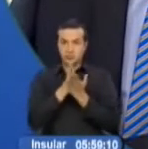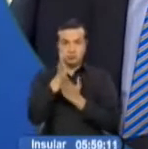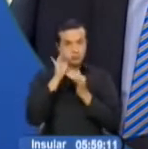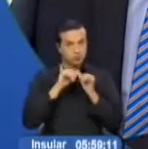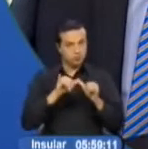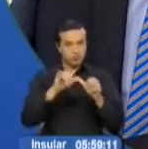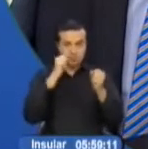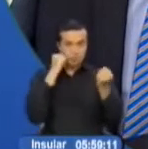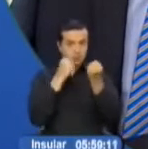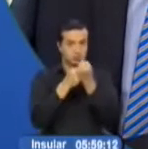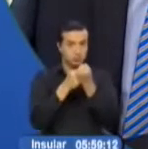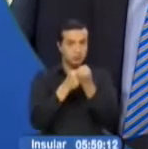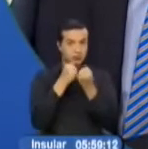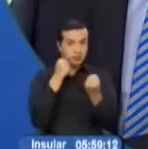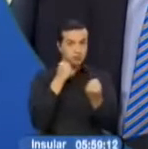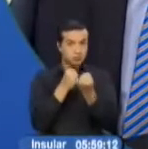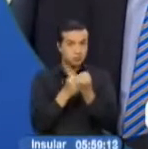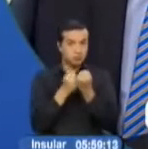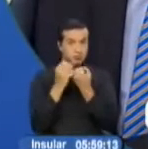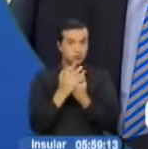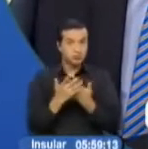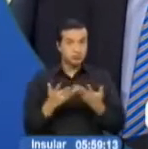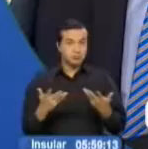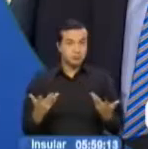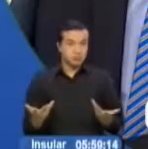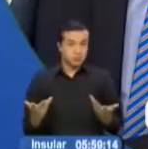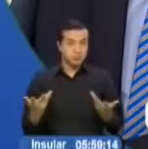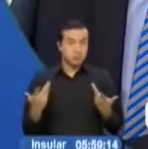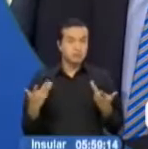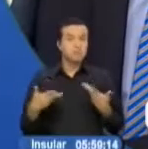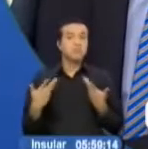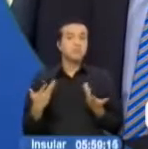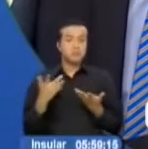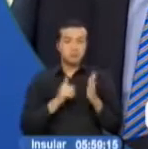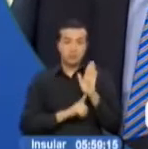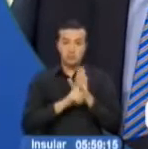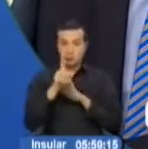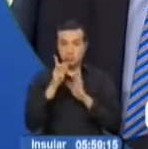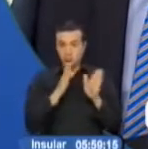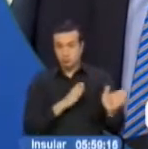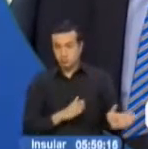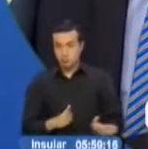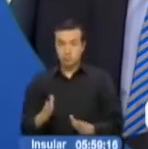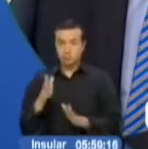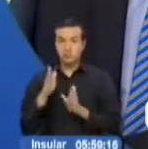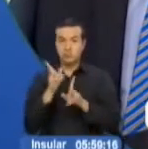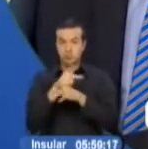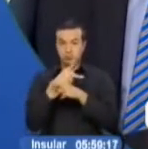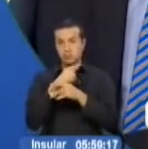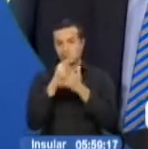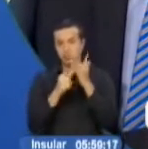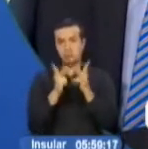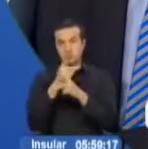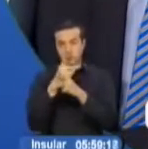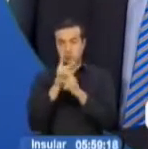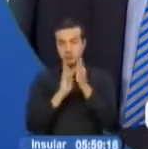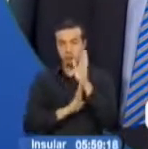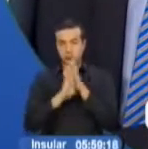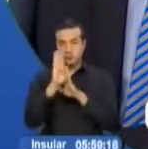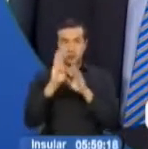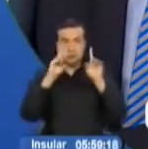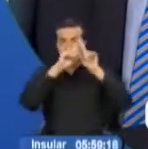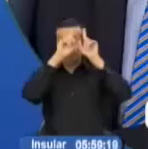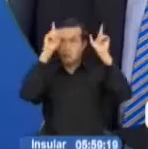encaminada al apoyo no solo con desarrollo de los encadenamientos productivos para hacer que estas